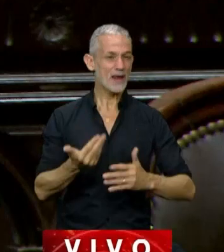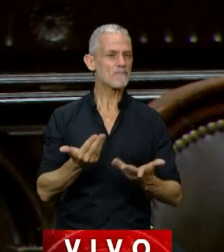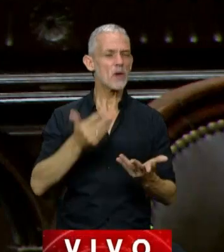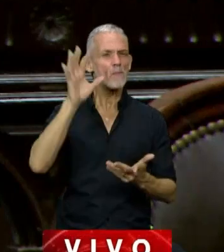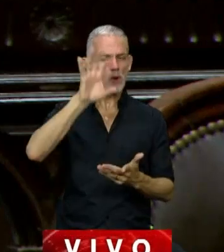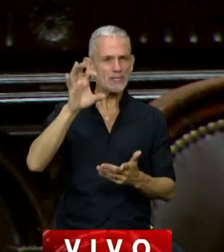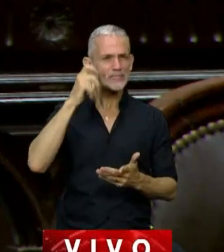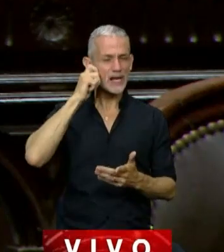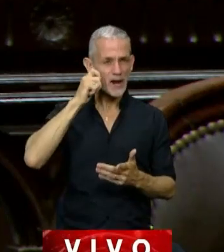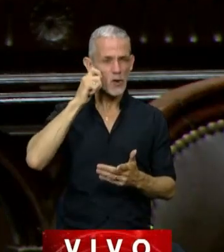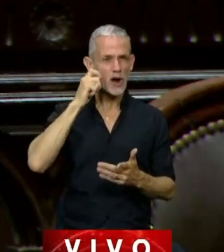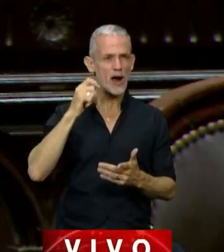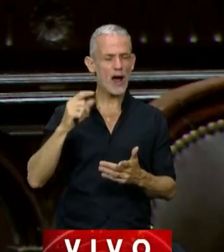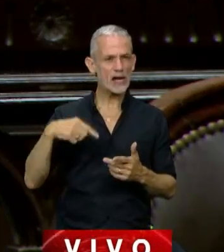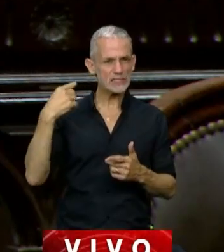permanentemente